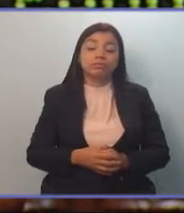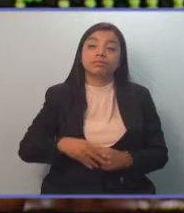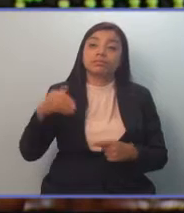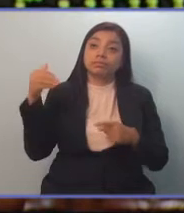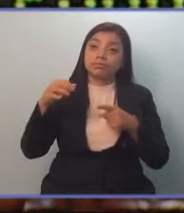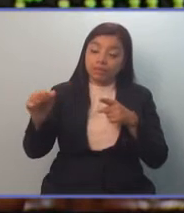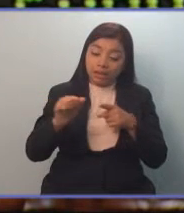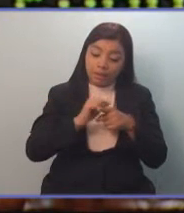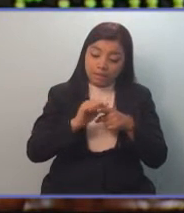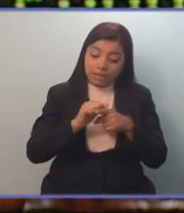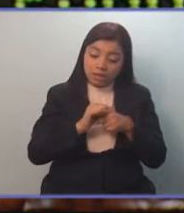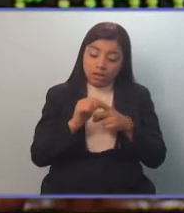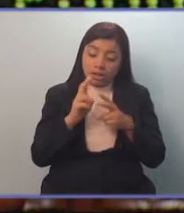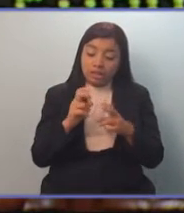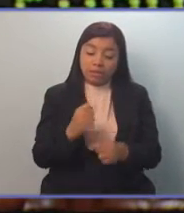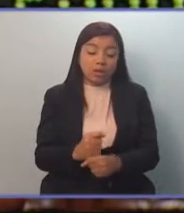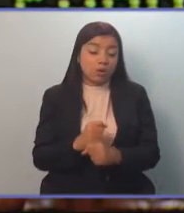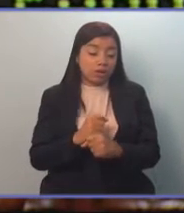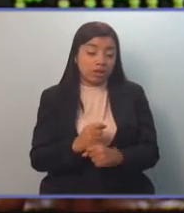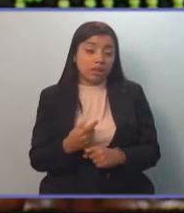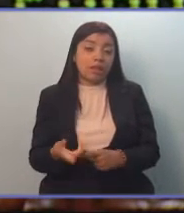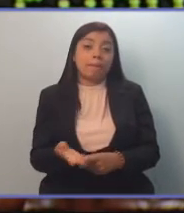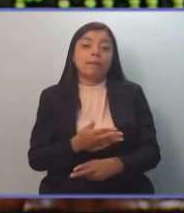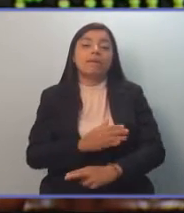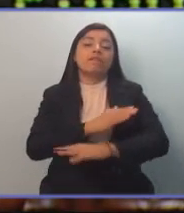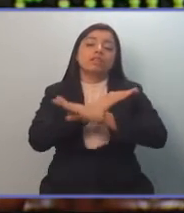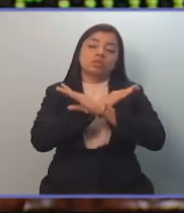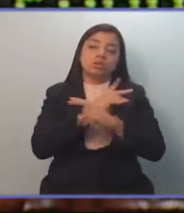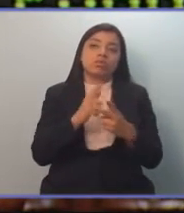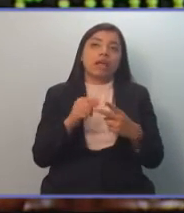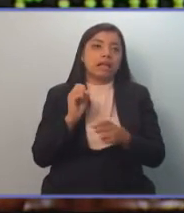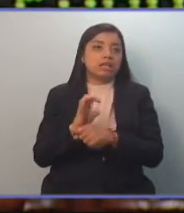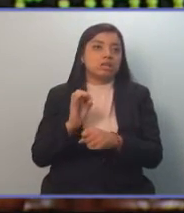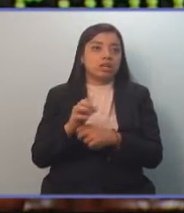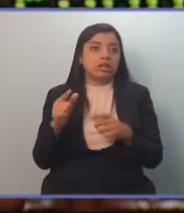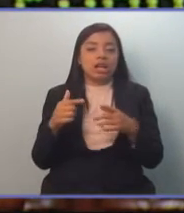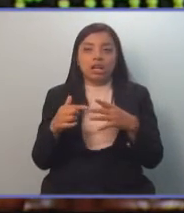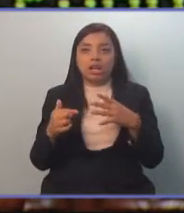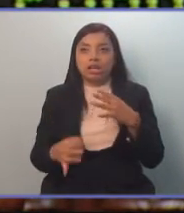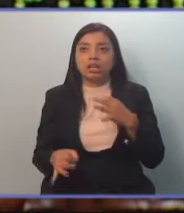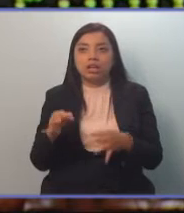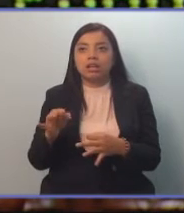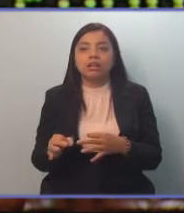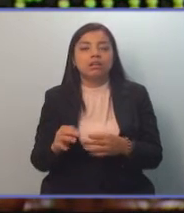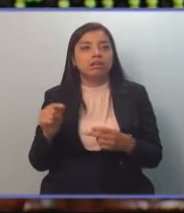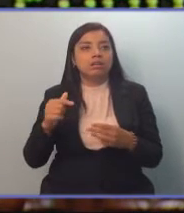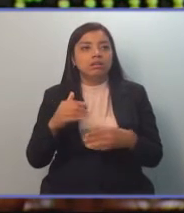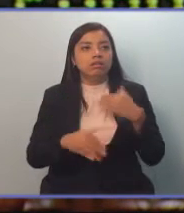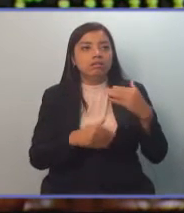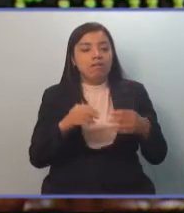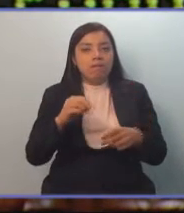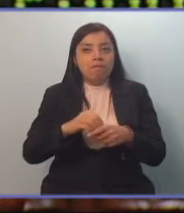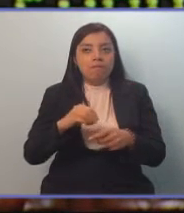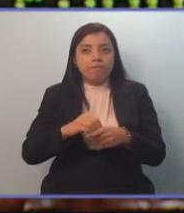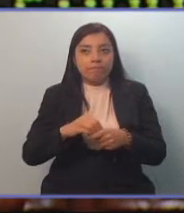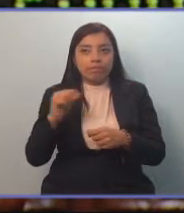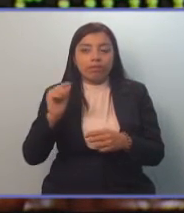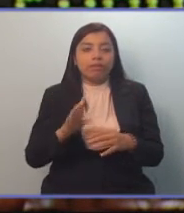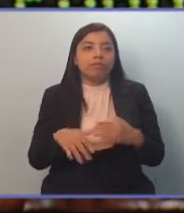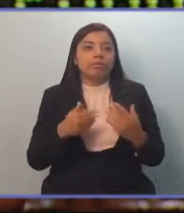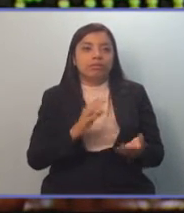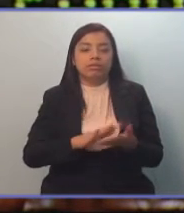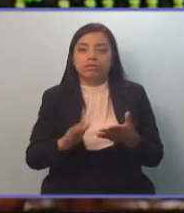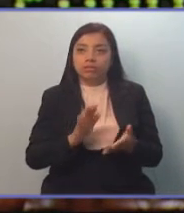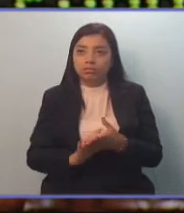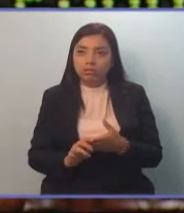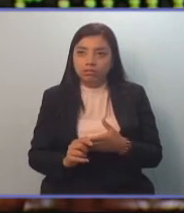capacitaciones en seguridad, prevención, asesorías legales para la obtención de permisos y licencias, líneas de créditos blandos para compra de